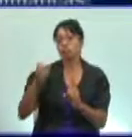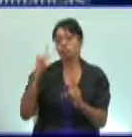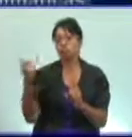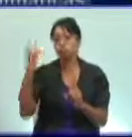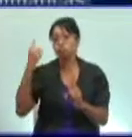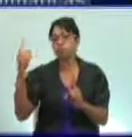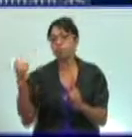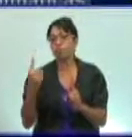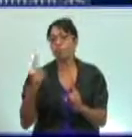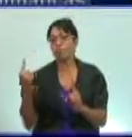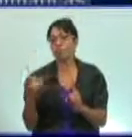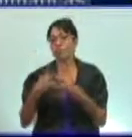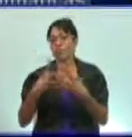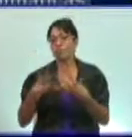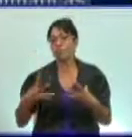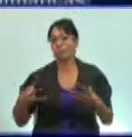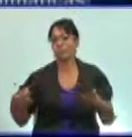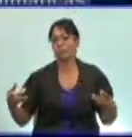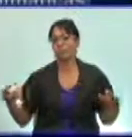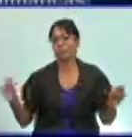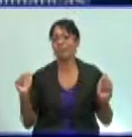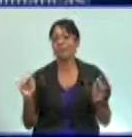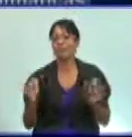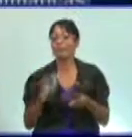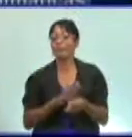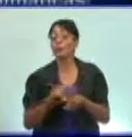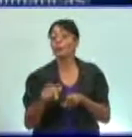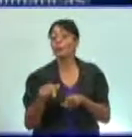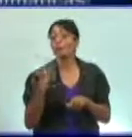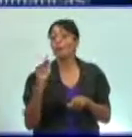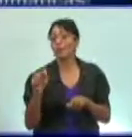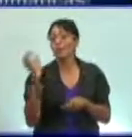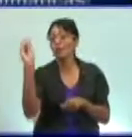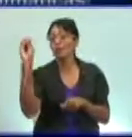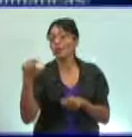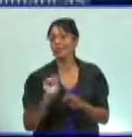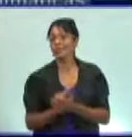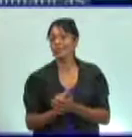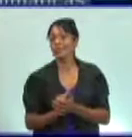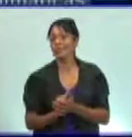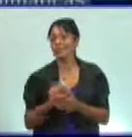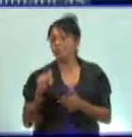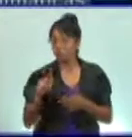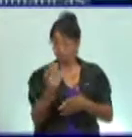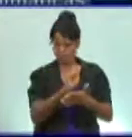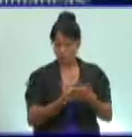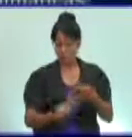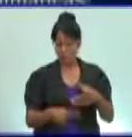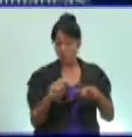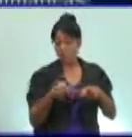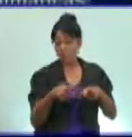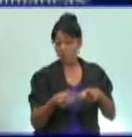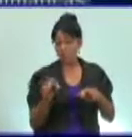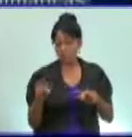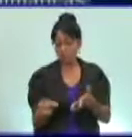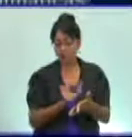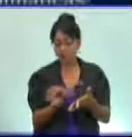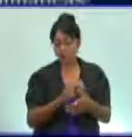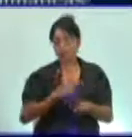a desintegrarse. Y entonces por eso también hay que destacar estos elementos. Vamos entonces a anotar estos elementos en sus libretas para después